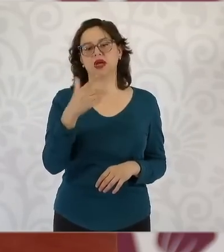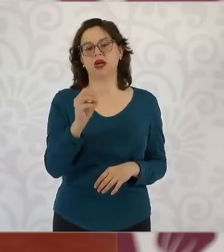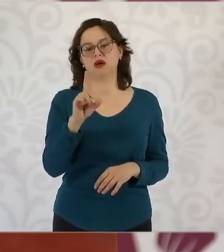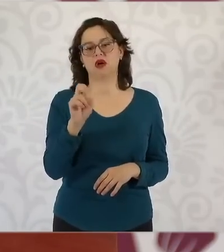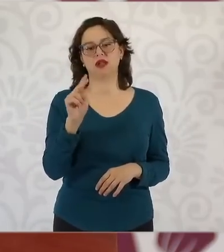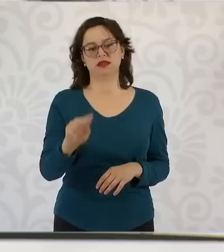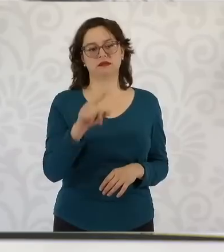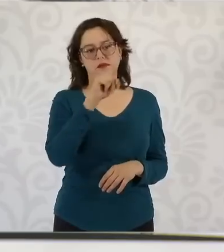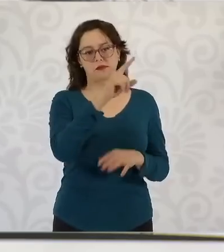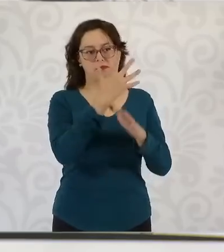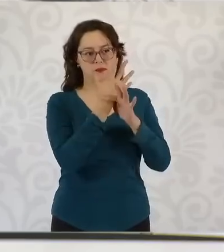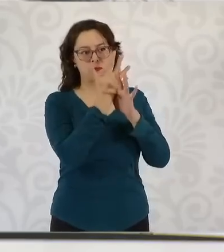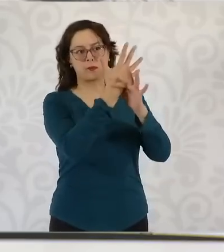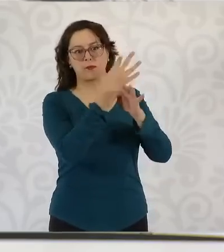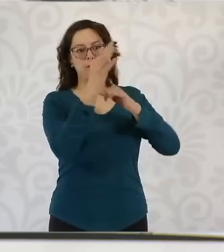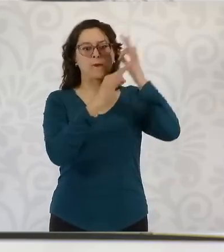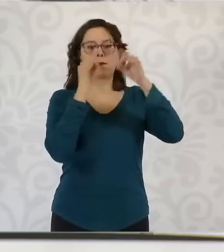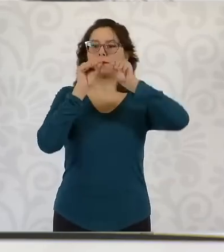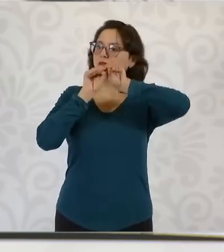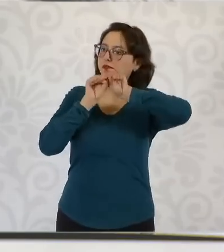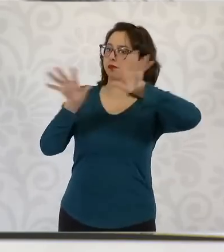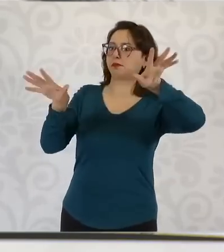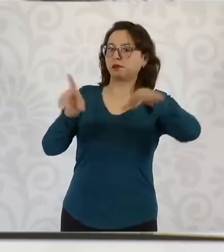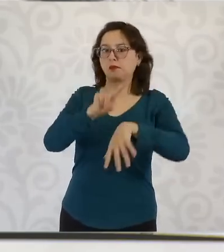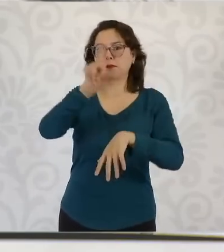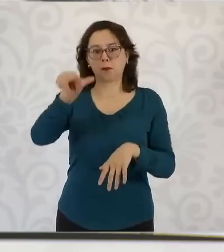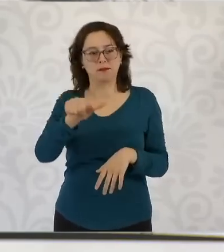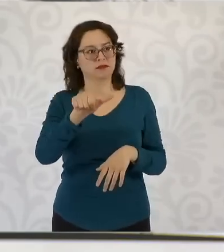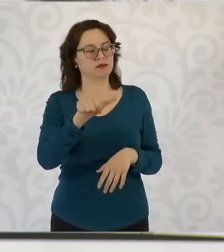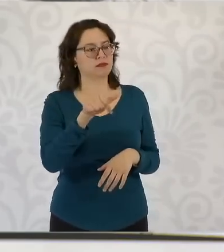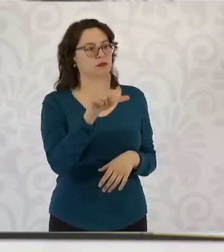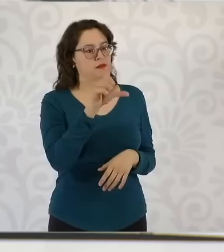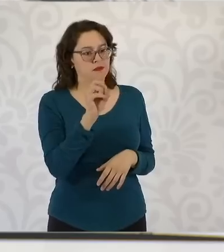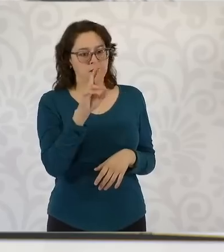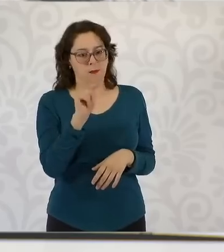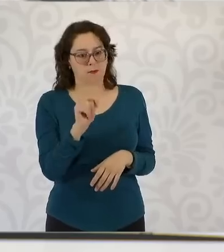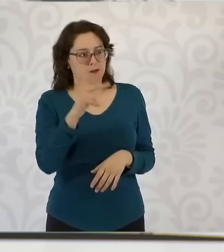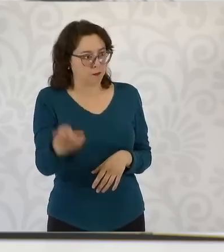que ni siquiera él puede decir a partir de una entrevista que le hace Loret de Mola